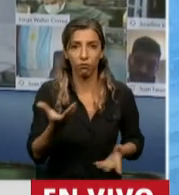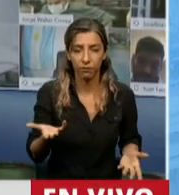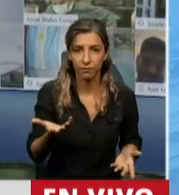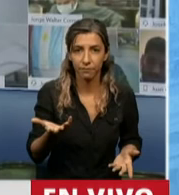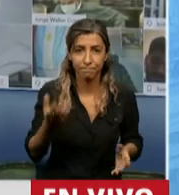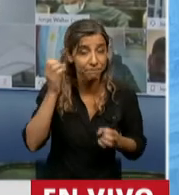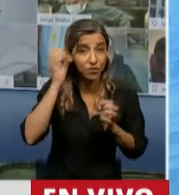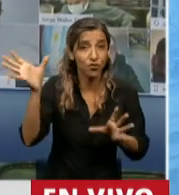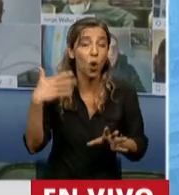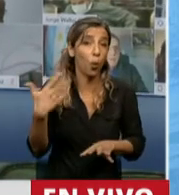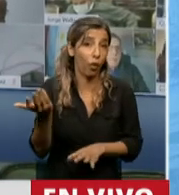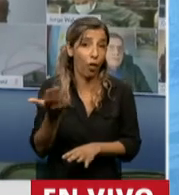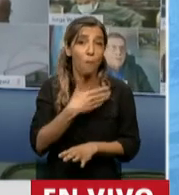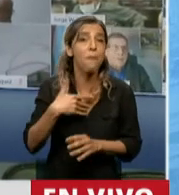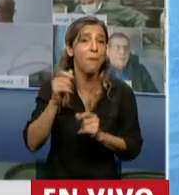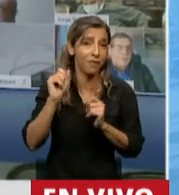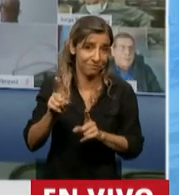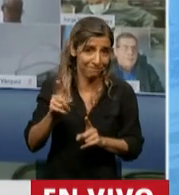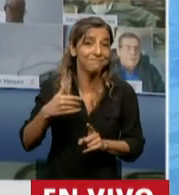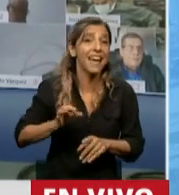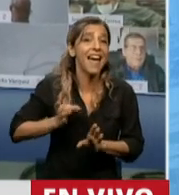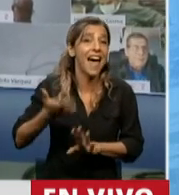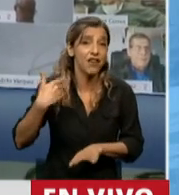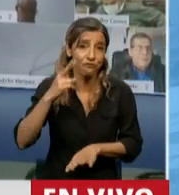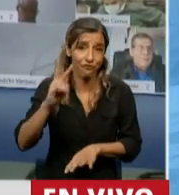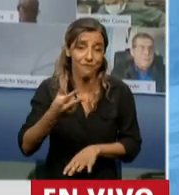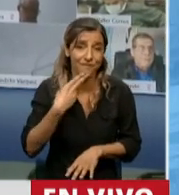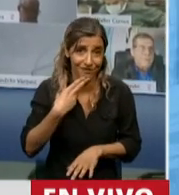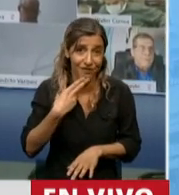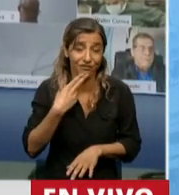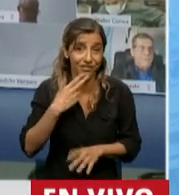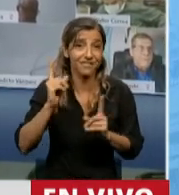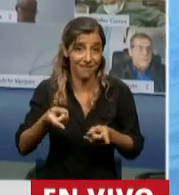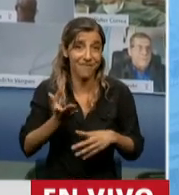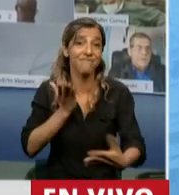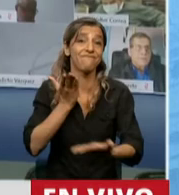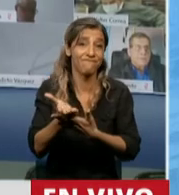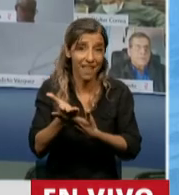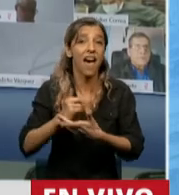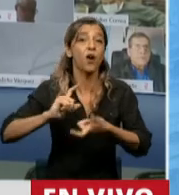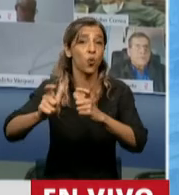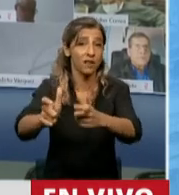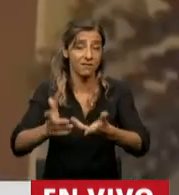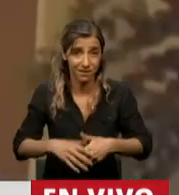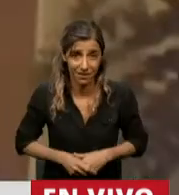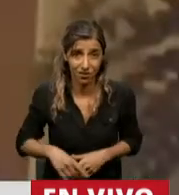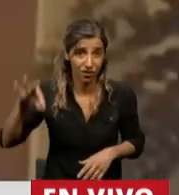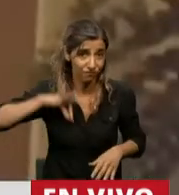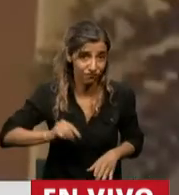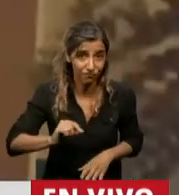sus derechos, que obviamente le correspondían, en el año 2011, de actualización de sus haberes jubilatorios, y que ella